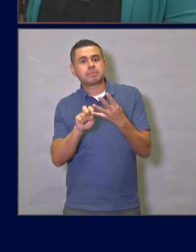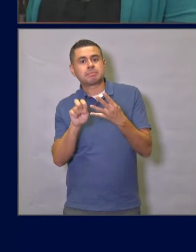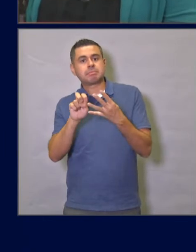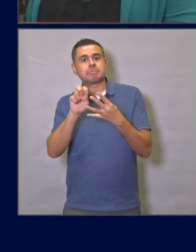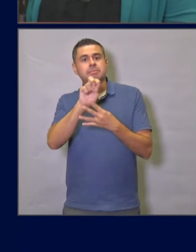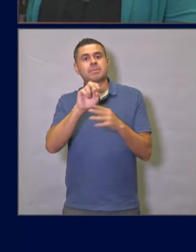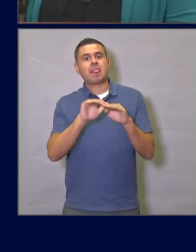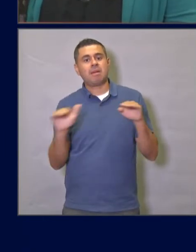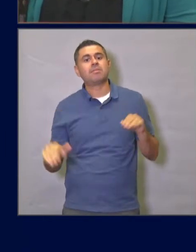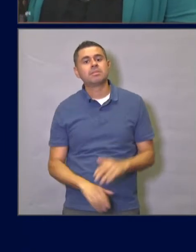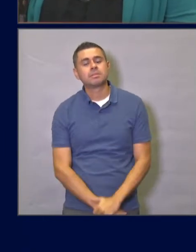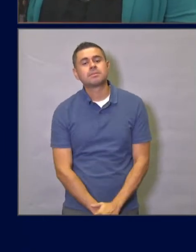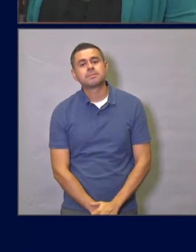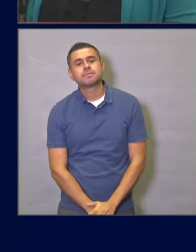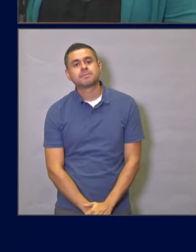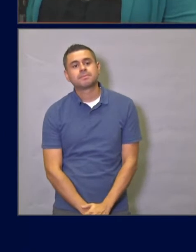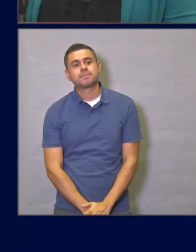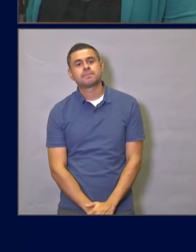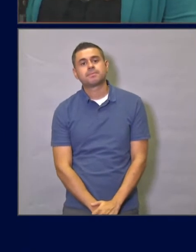slide, please.